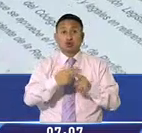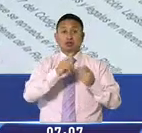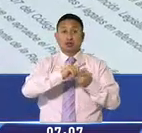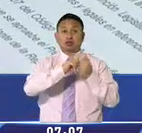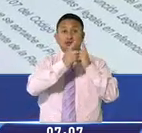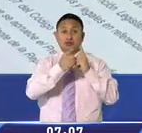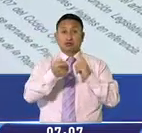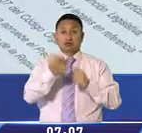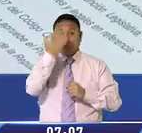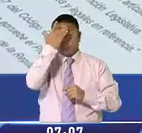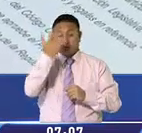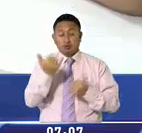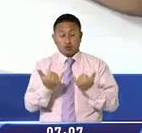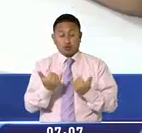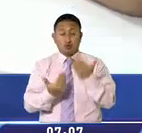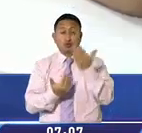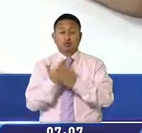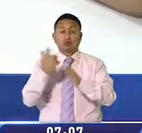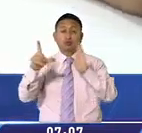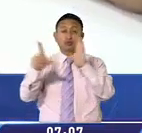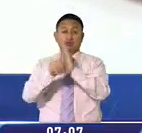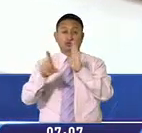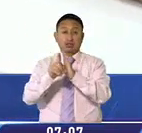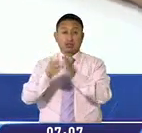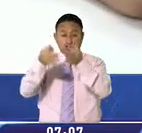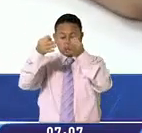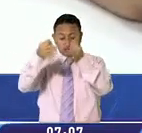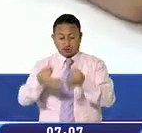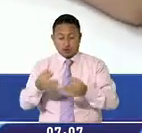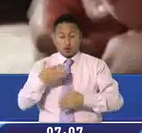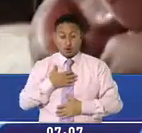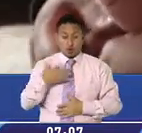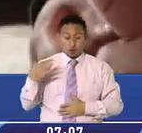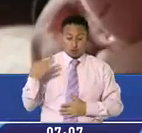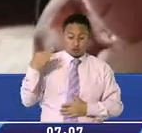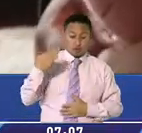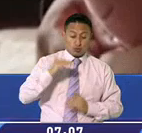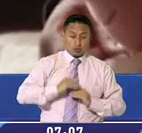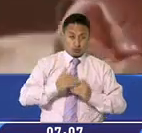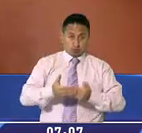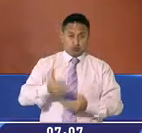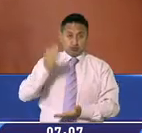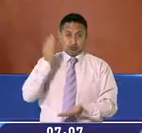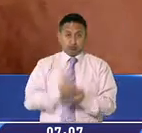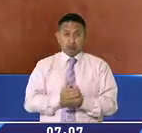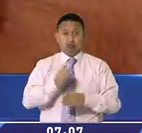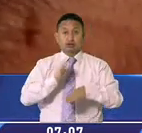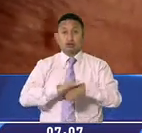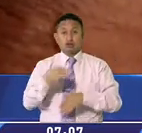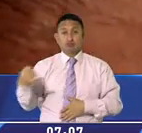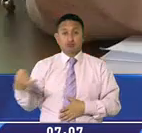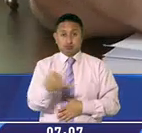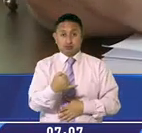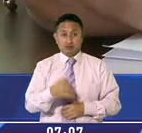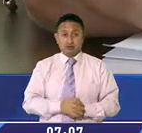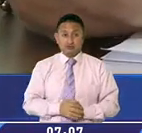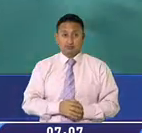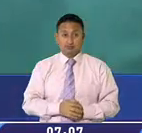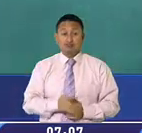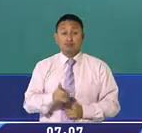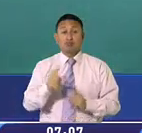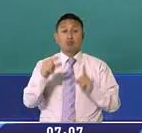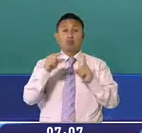que garantiza la interrupción voluntaria del embarazo en casos de violación. Se eliminó la palabra derecho por la